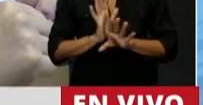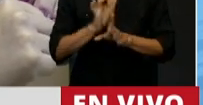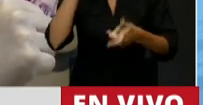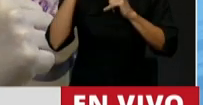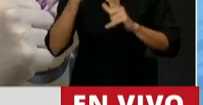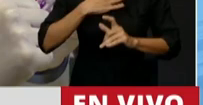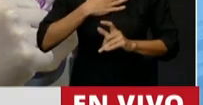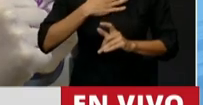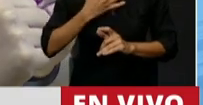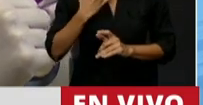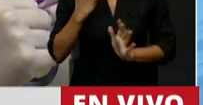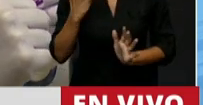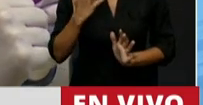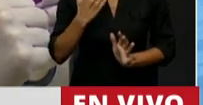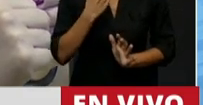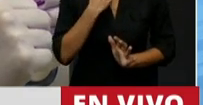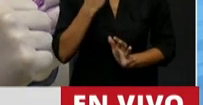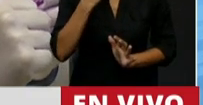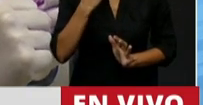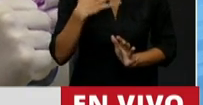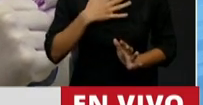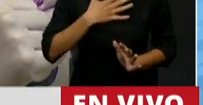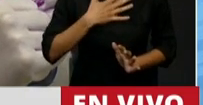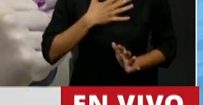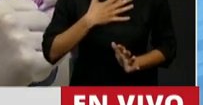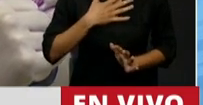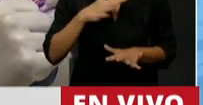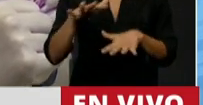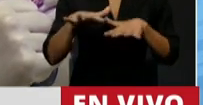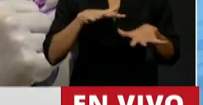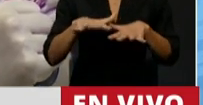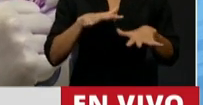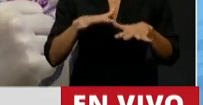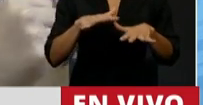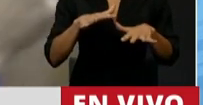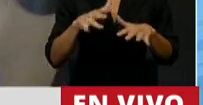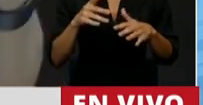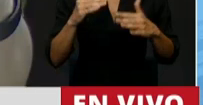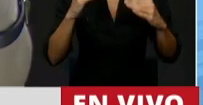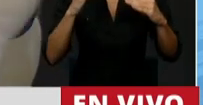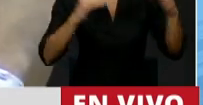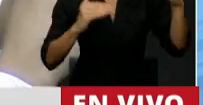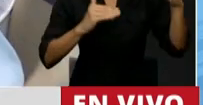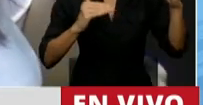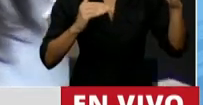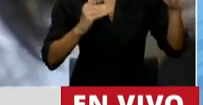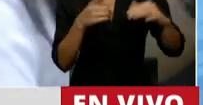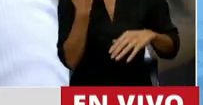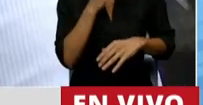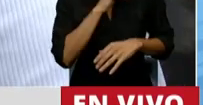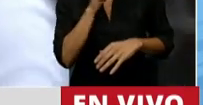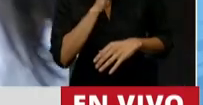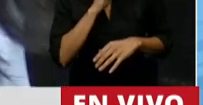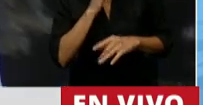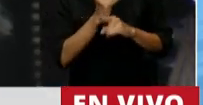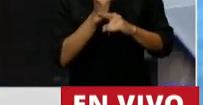que me hicieron ver la verdadera situación de desigualdad en la que nos encontramos las mujeres